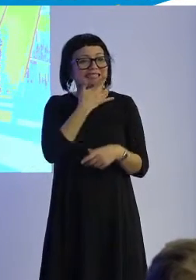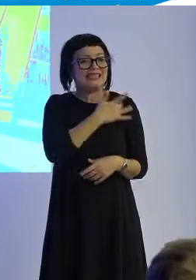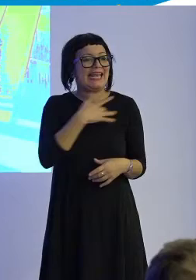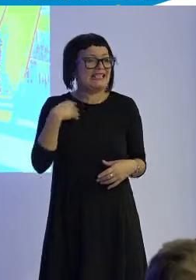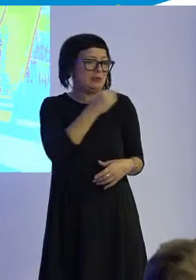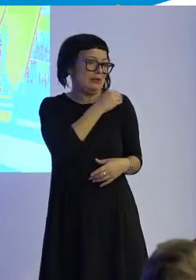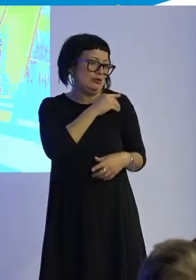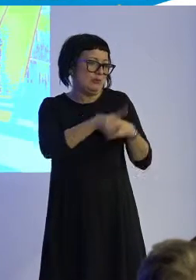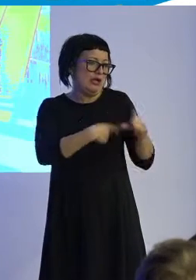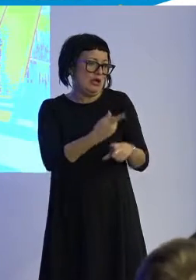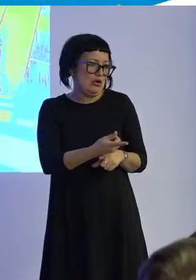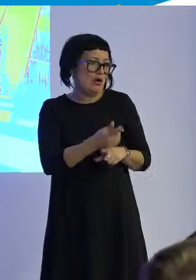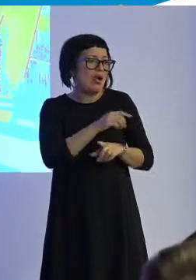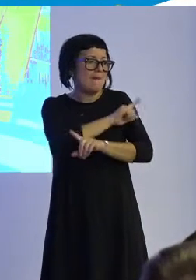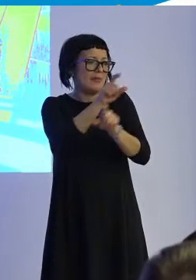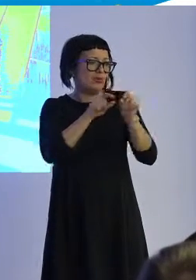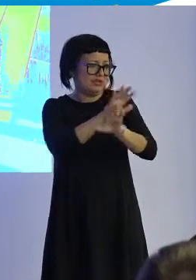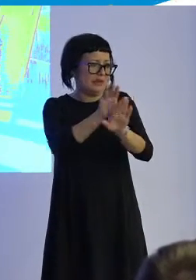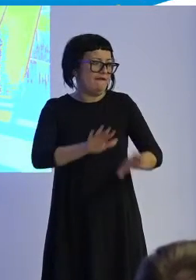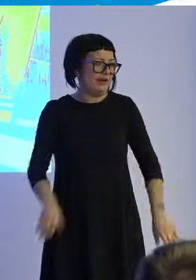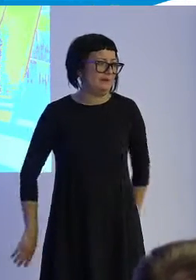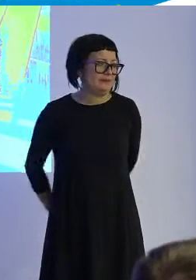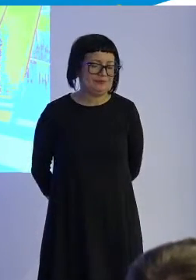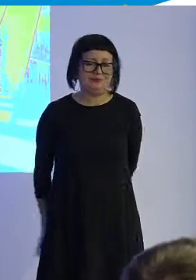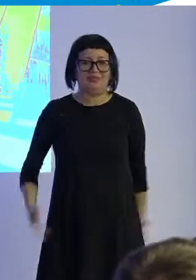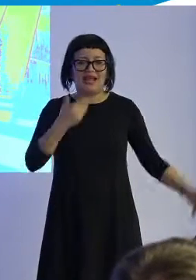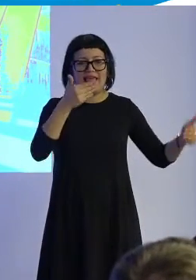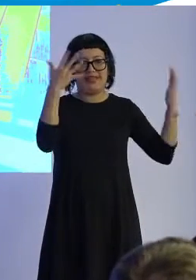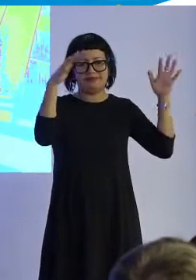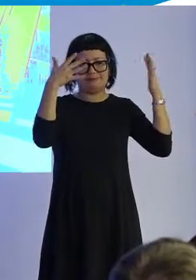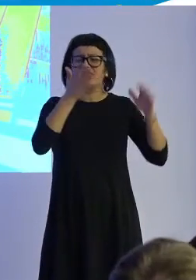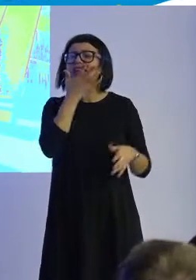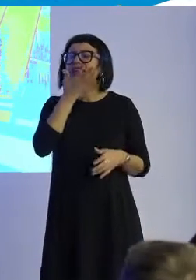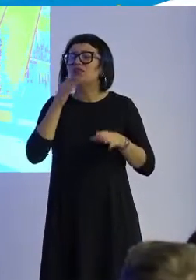preguntarme, luego estamos... Vamos a dejar las preguntas para el final. Vale. Muchas gracias. Muchas gracias, Diego.